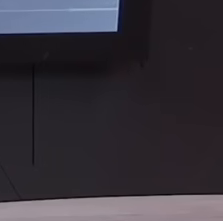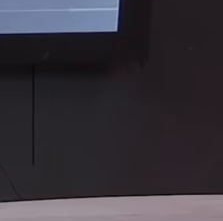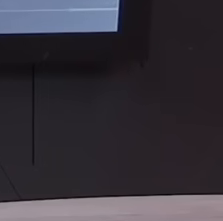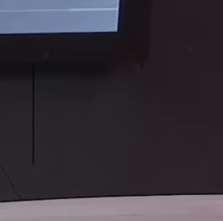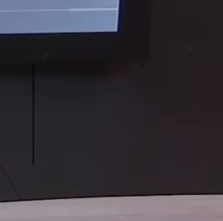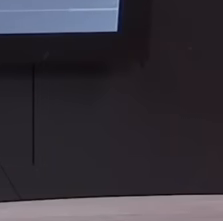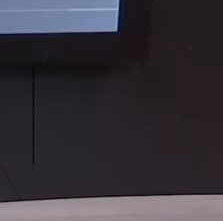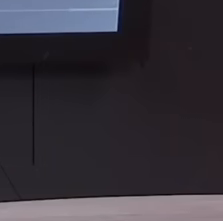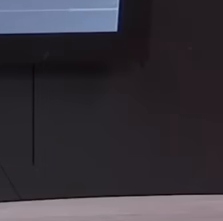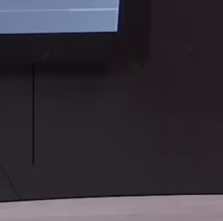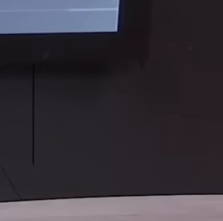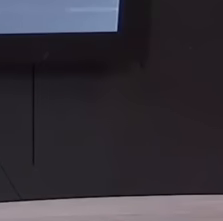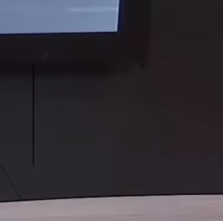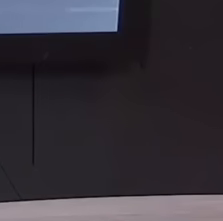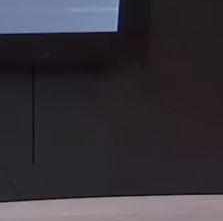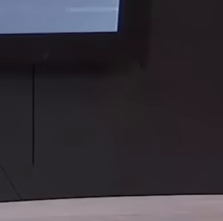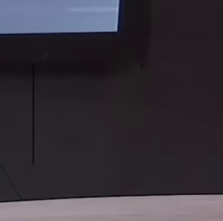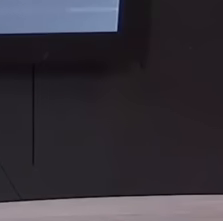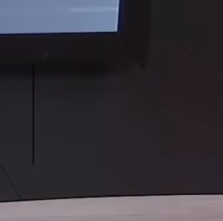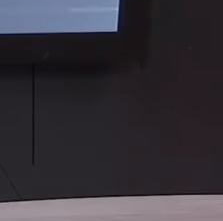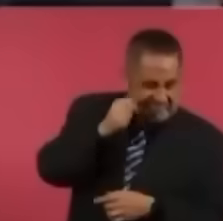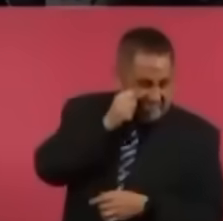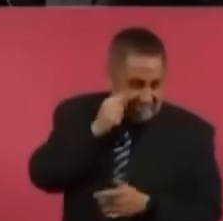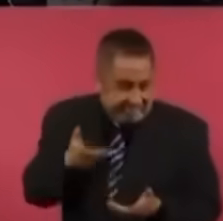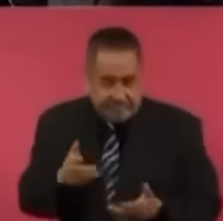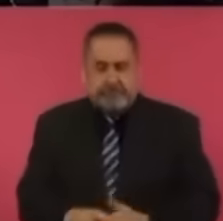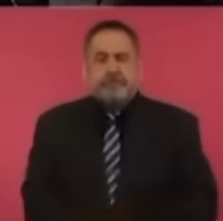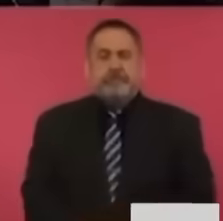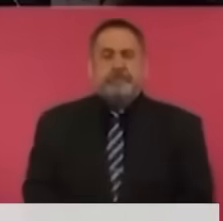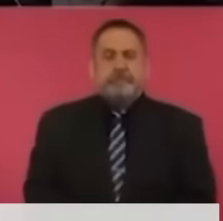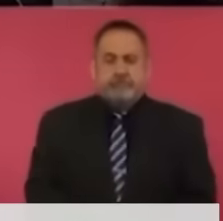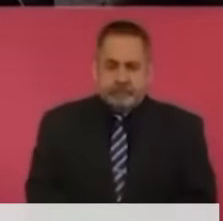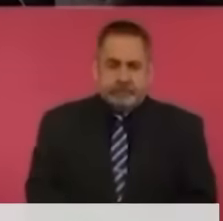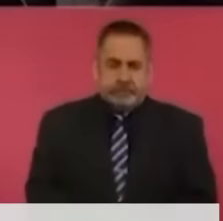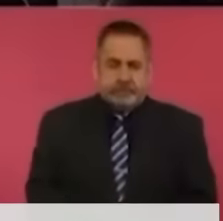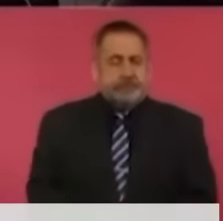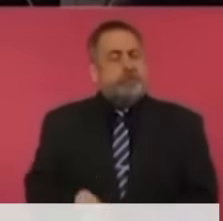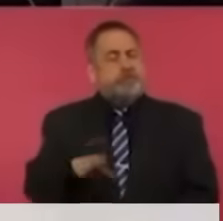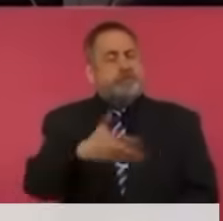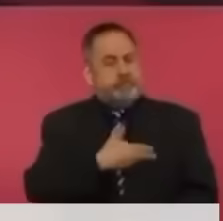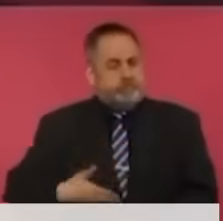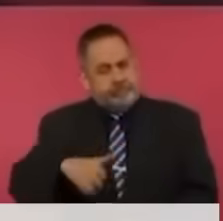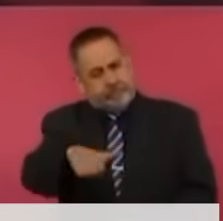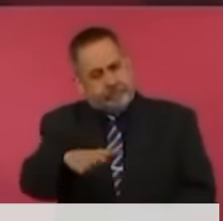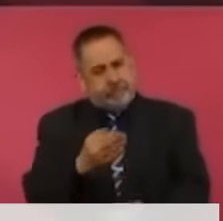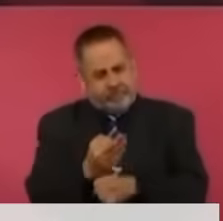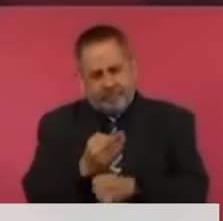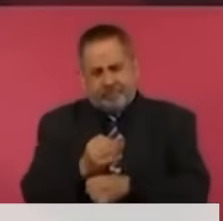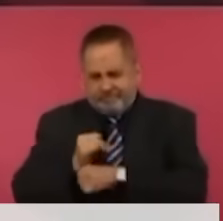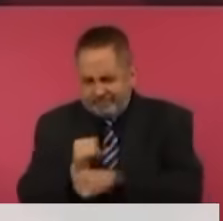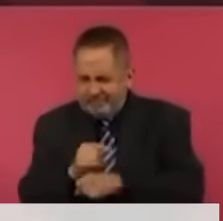investiga el hecho para conocer las causas. ¿O algo así? Se está haciendo una investigación, porque sí está